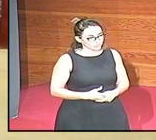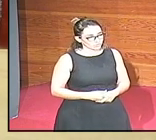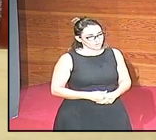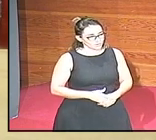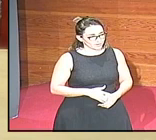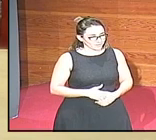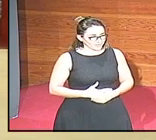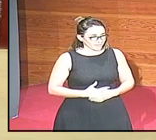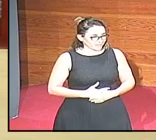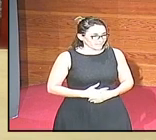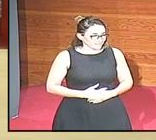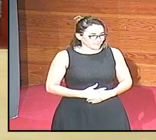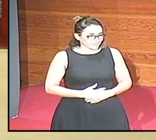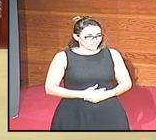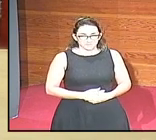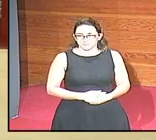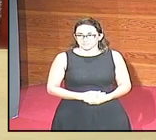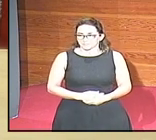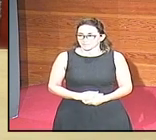Seguramente muchas cosas.